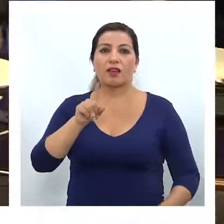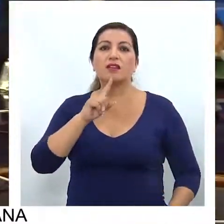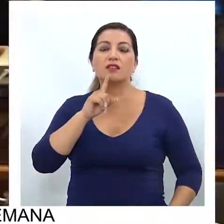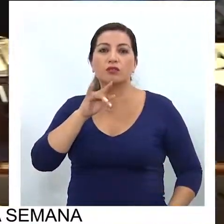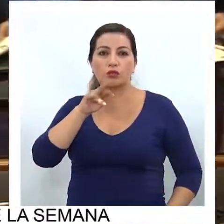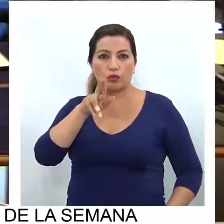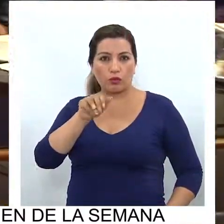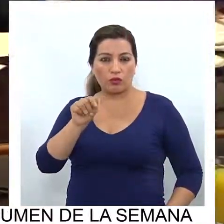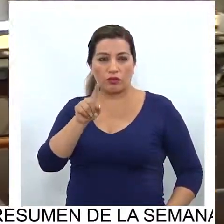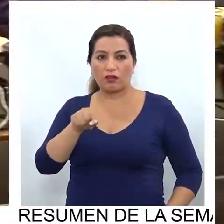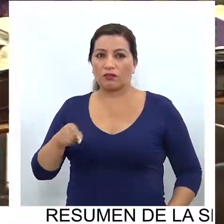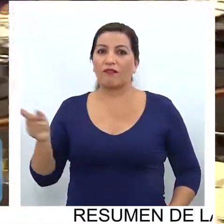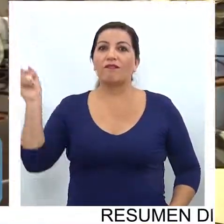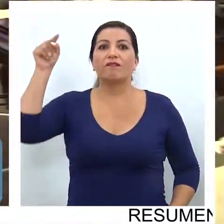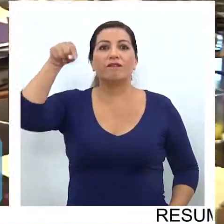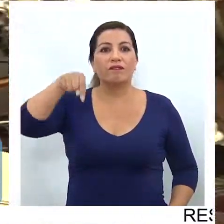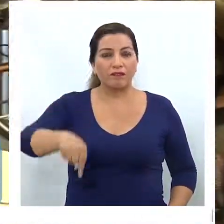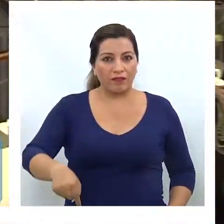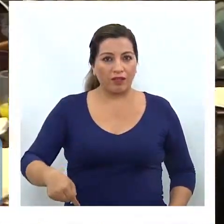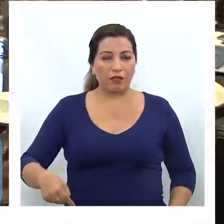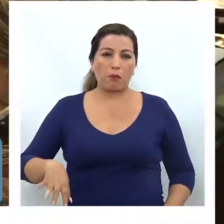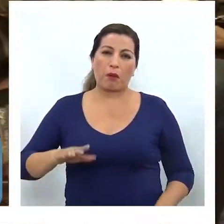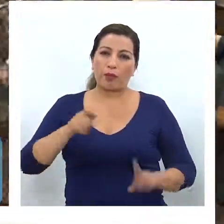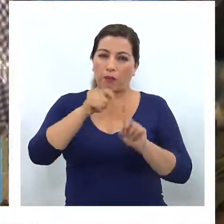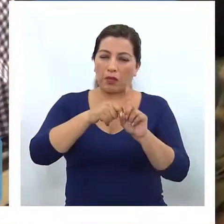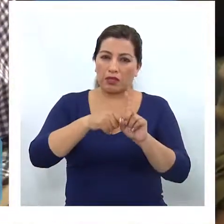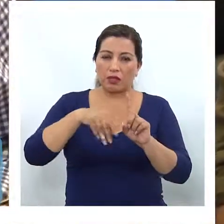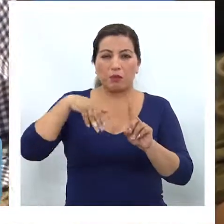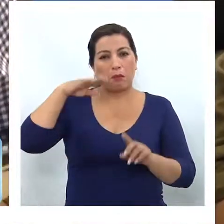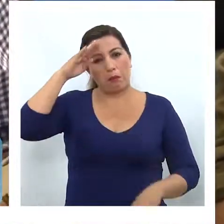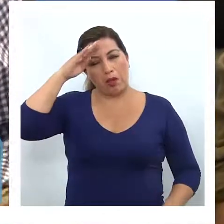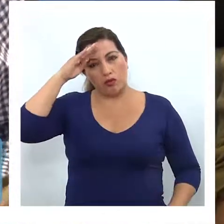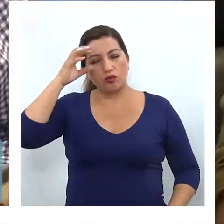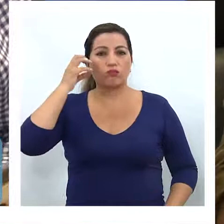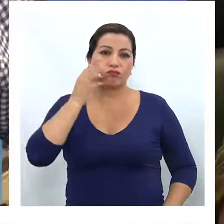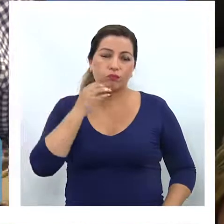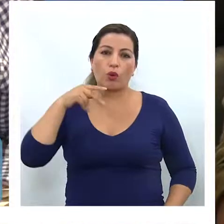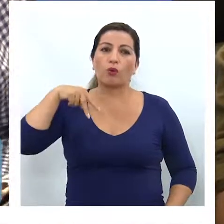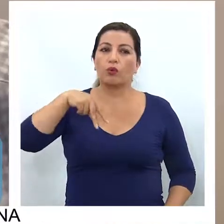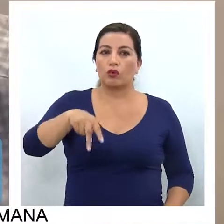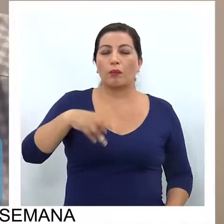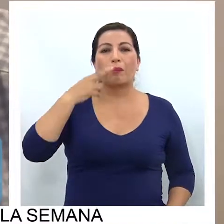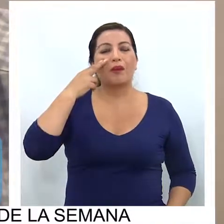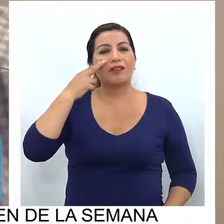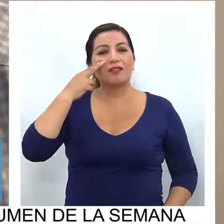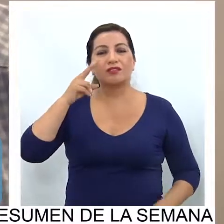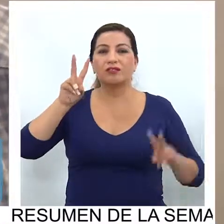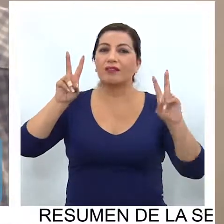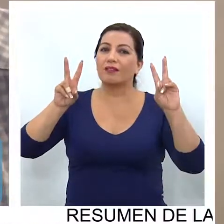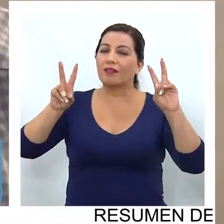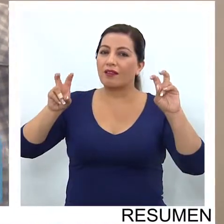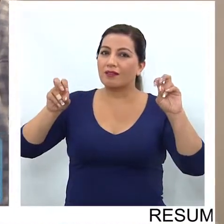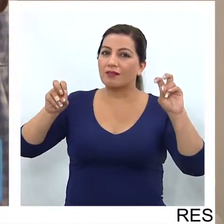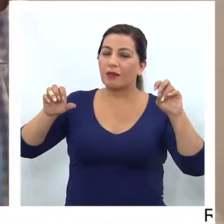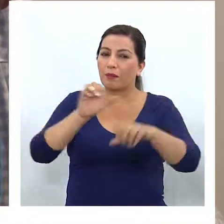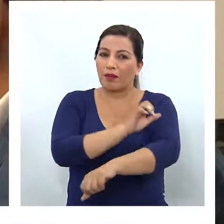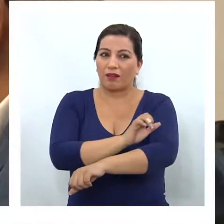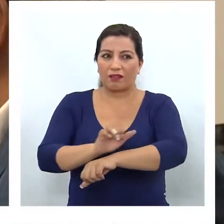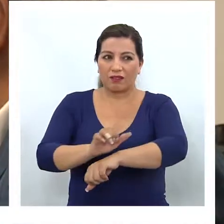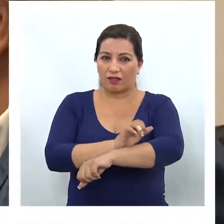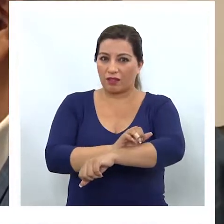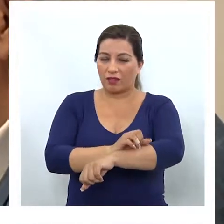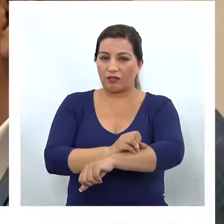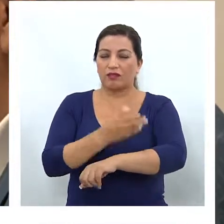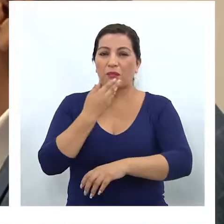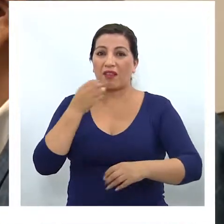comitiva de esa región hispana vendrá a Tarapacá en mayo o junio para conocer proyectos de energía y tratamientos de residuos sólidos,